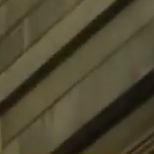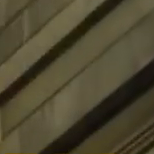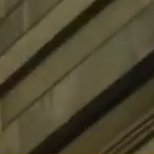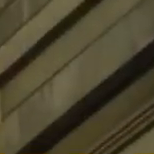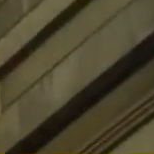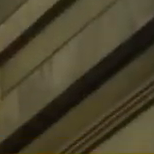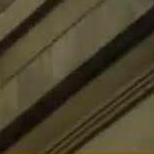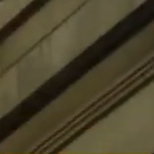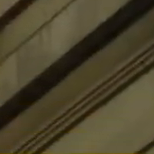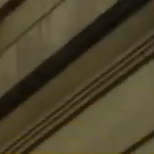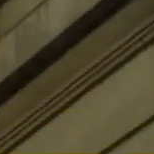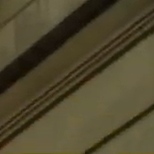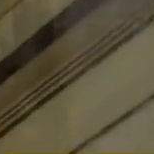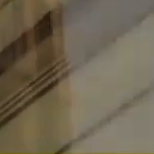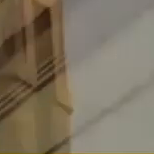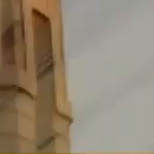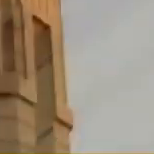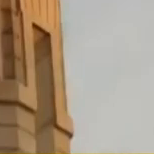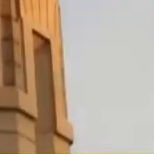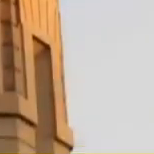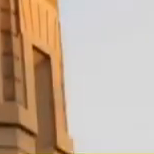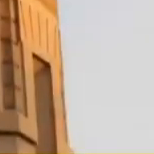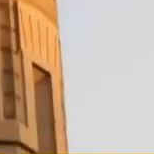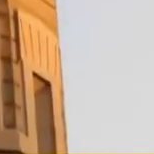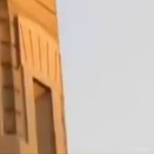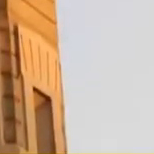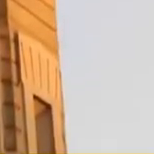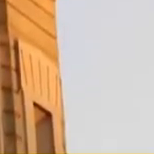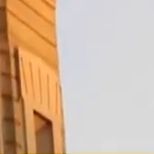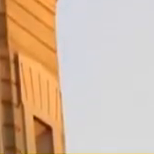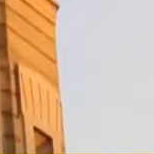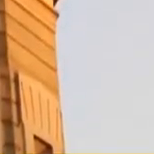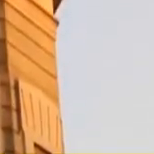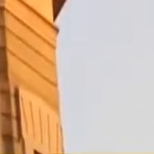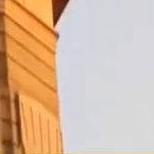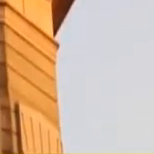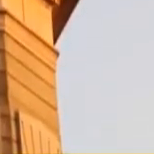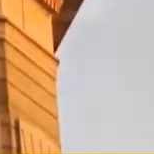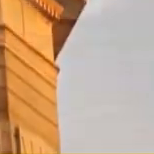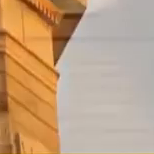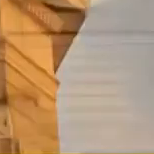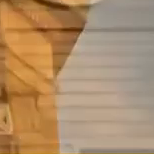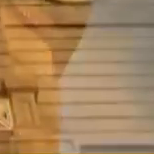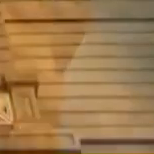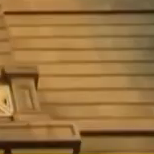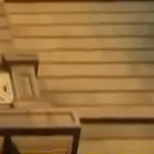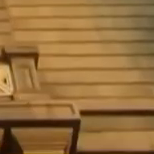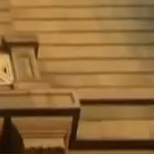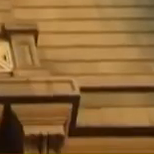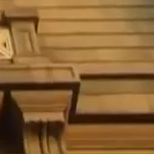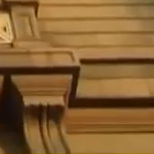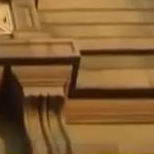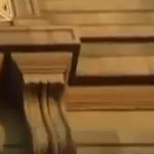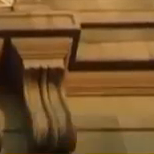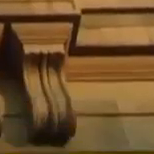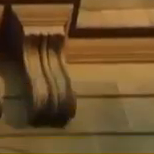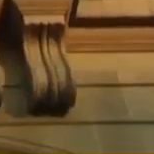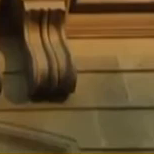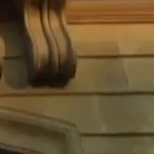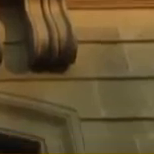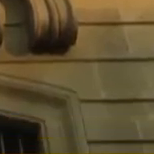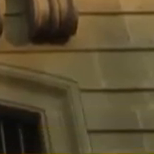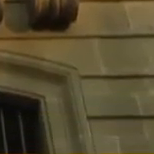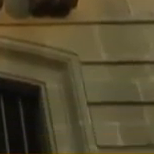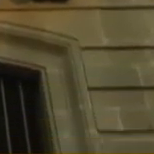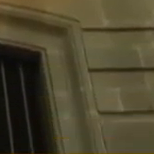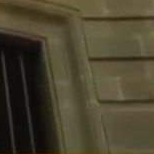primeras fotografías a fines del siglo XIX a las fotografías digitales que tenemos hoy, que todos utilizamos, ha habido